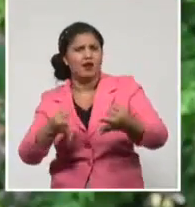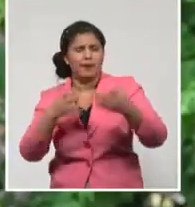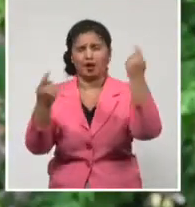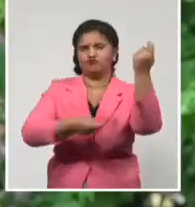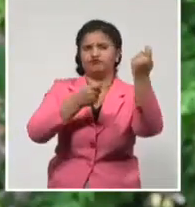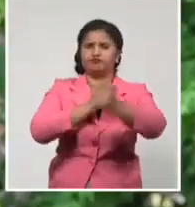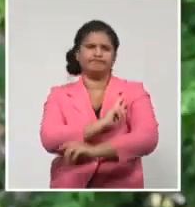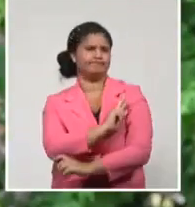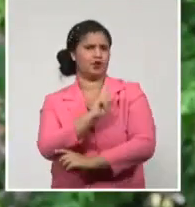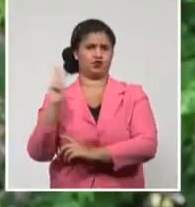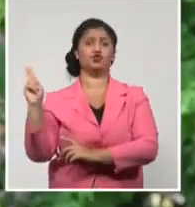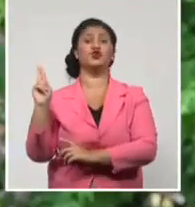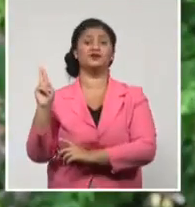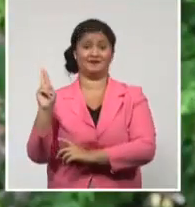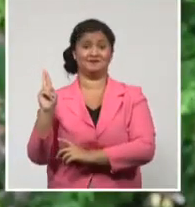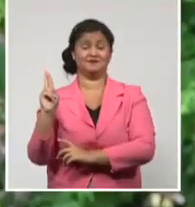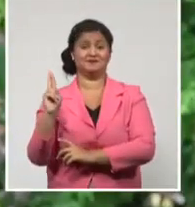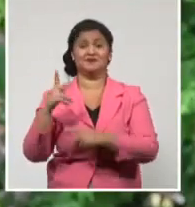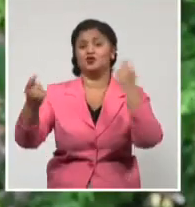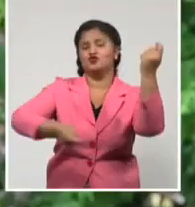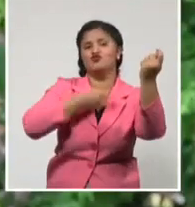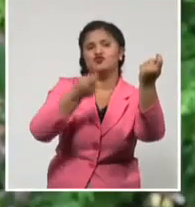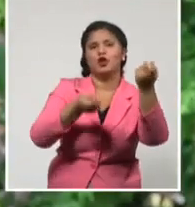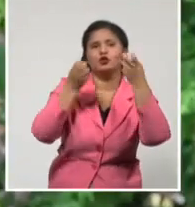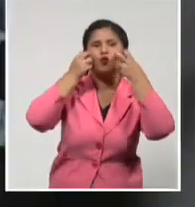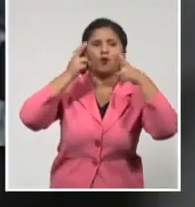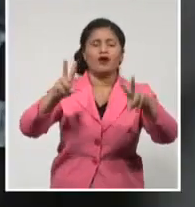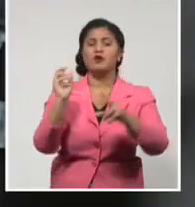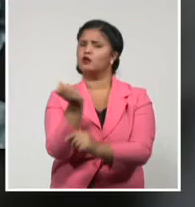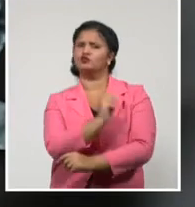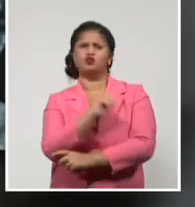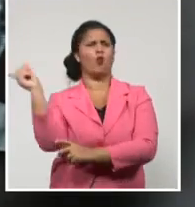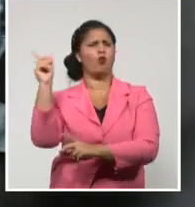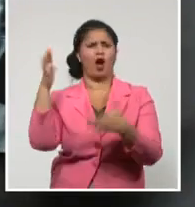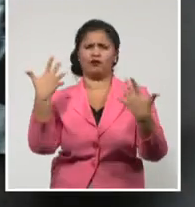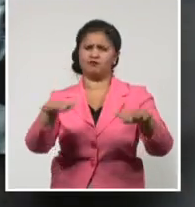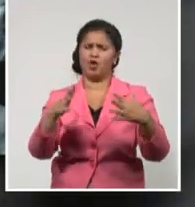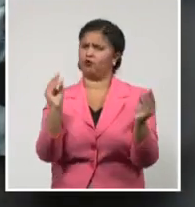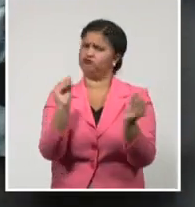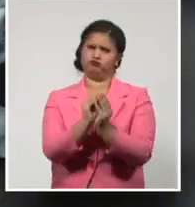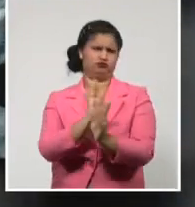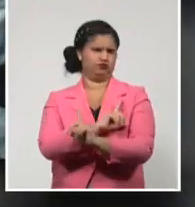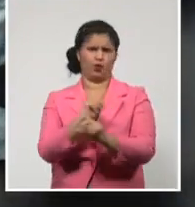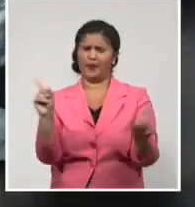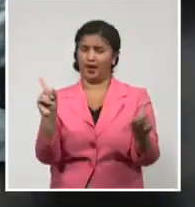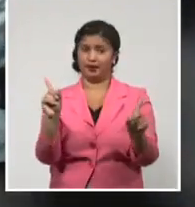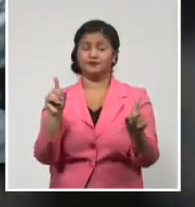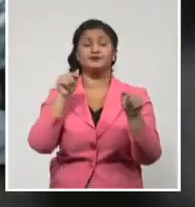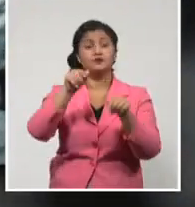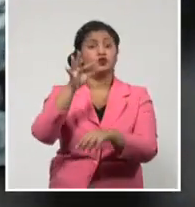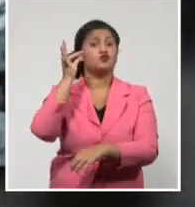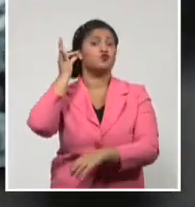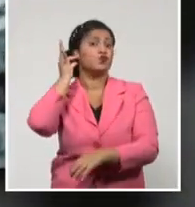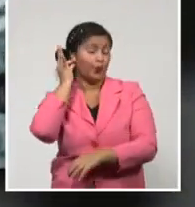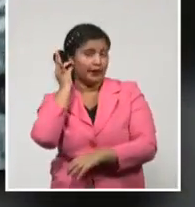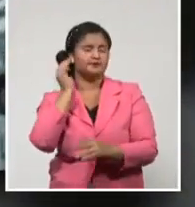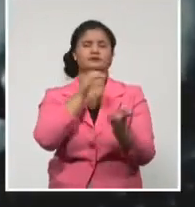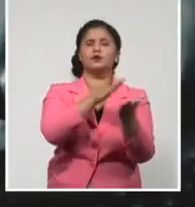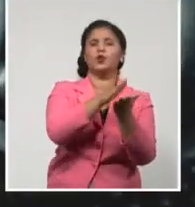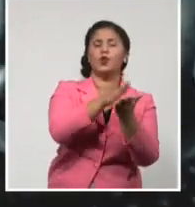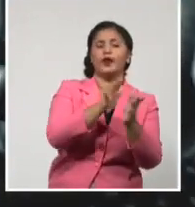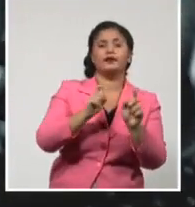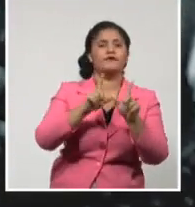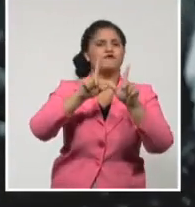luchadora por la vida unos a copacabana anna de lis guarda los recuerdos que miguel ángel pudo